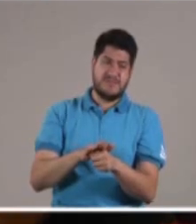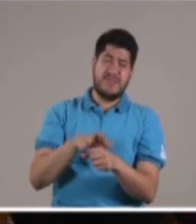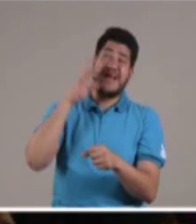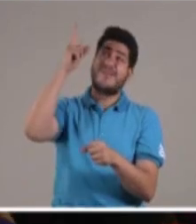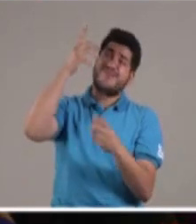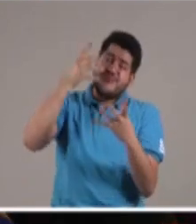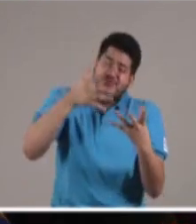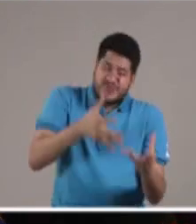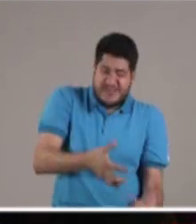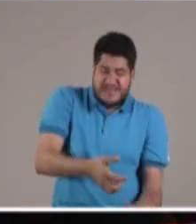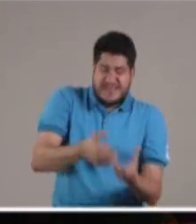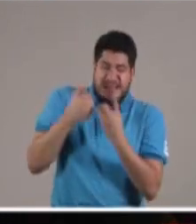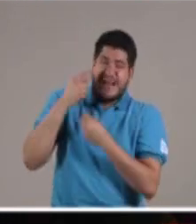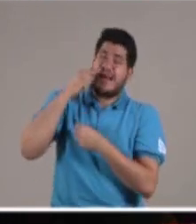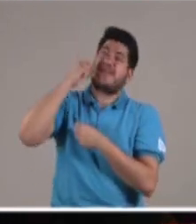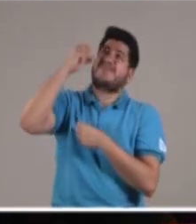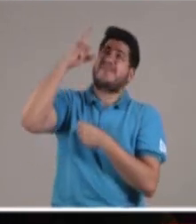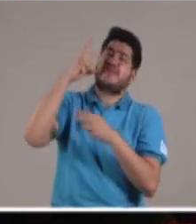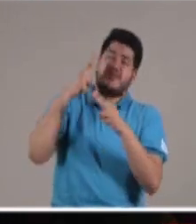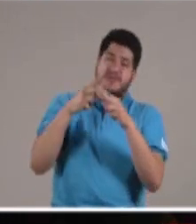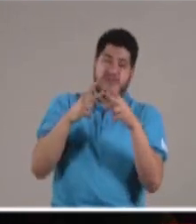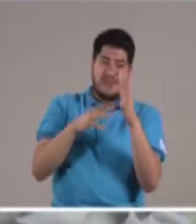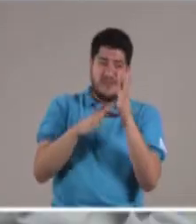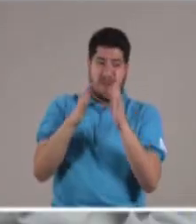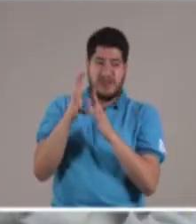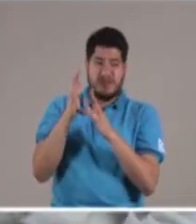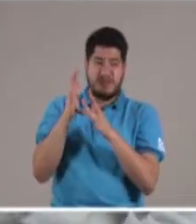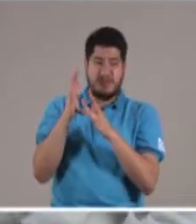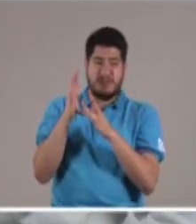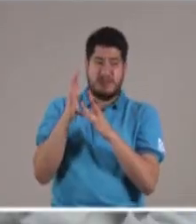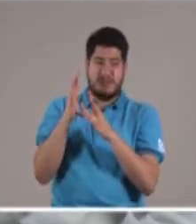sácalo de ahí señor en el nombre de Jesús